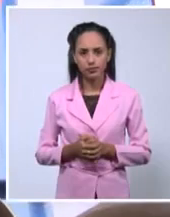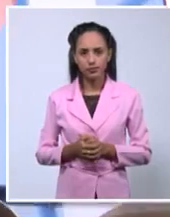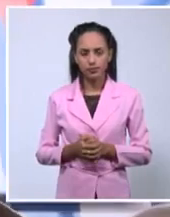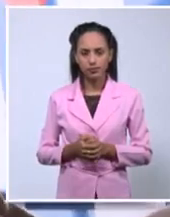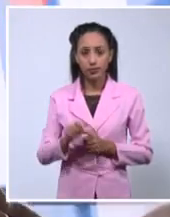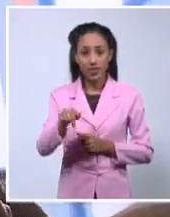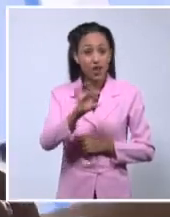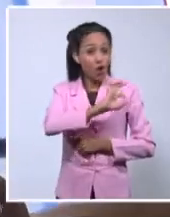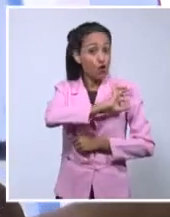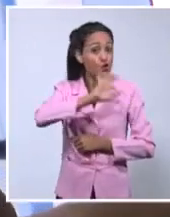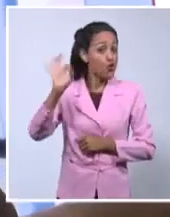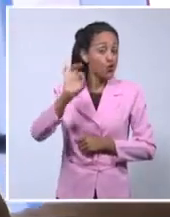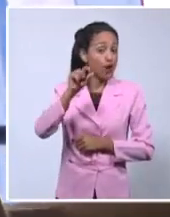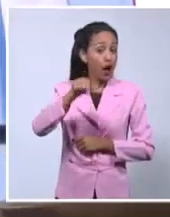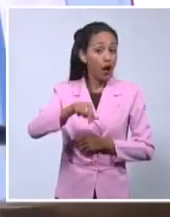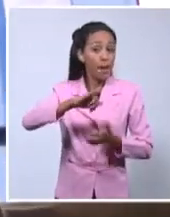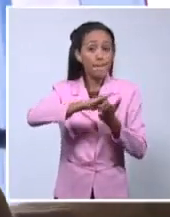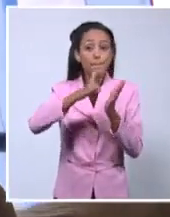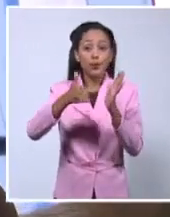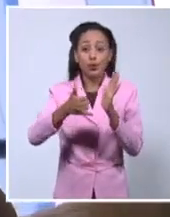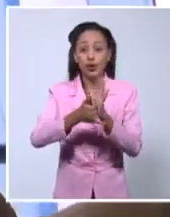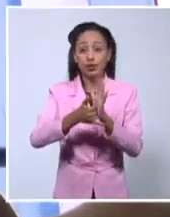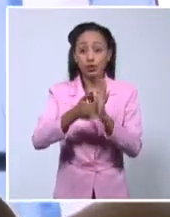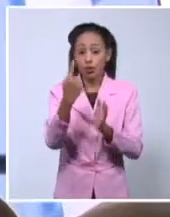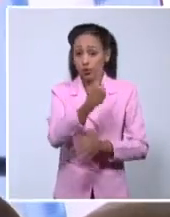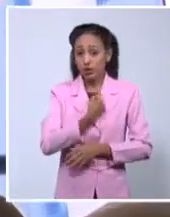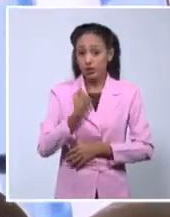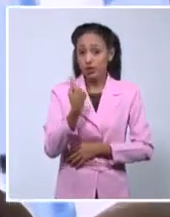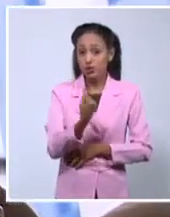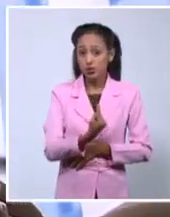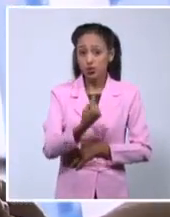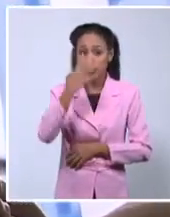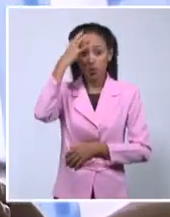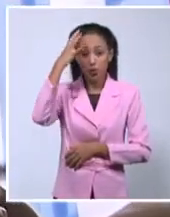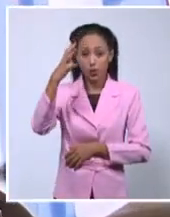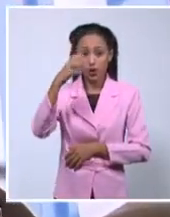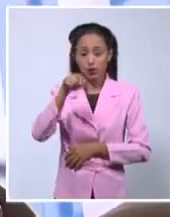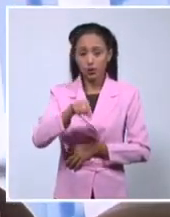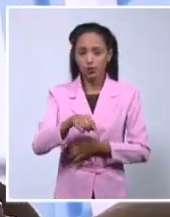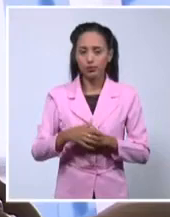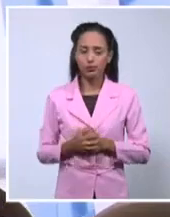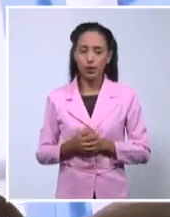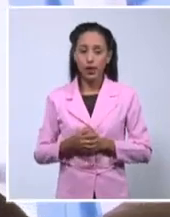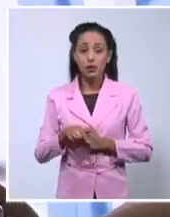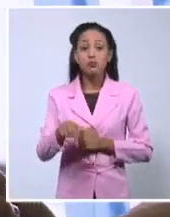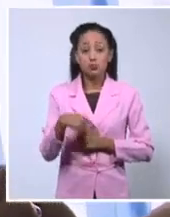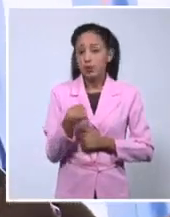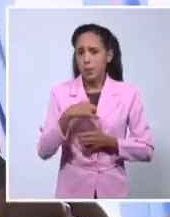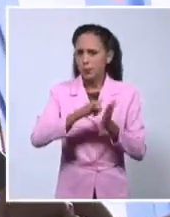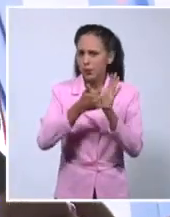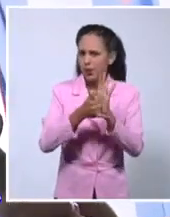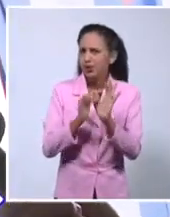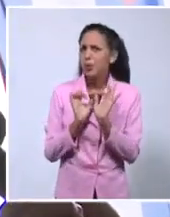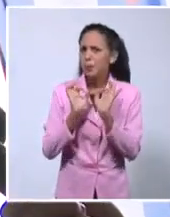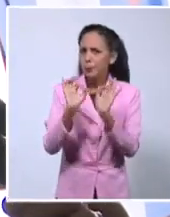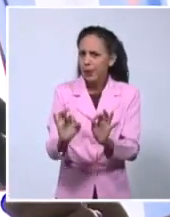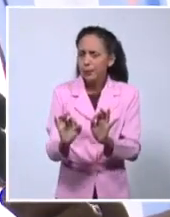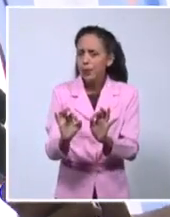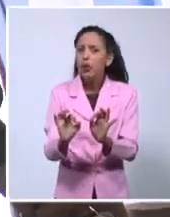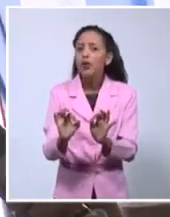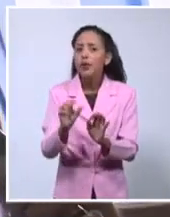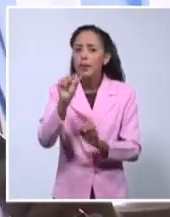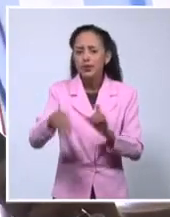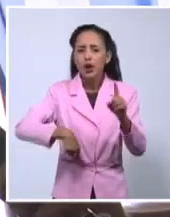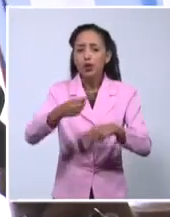Ese nunca va a ser el proyecto, ese nunca va a ser el proyecto de los anexionistas. Los anexionistas quieren un país donde